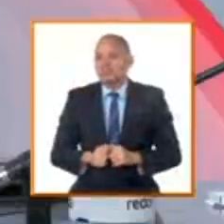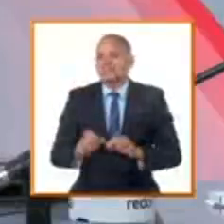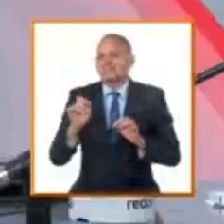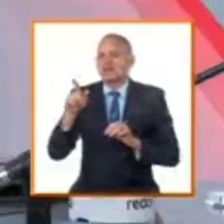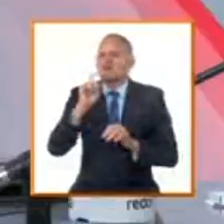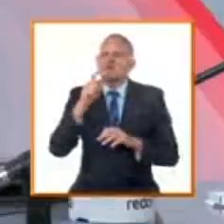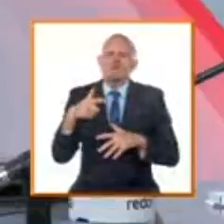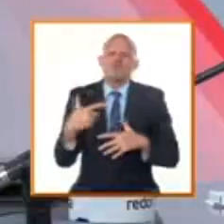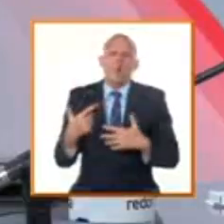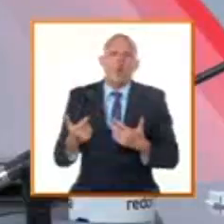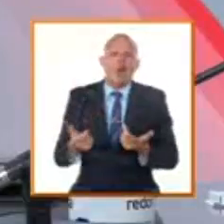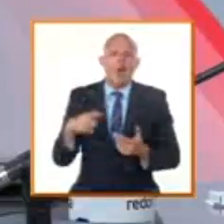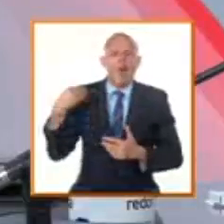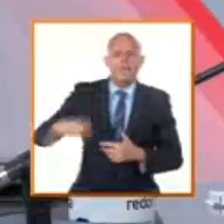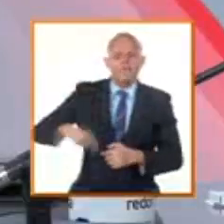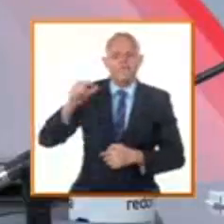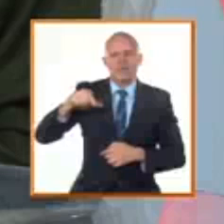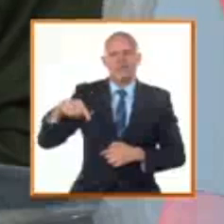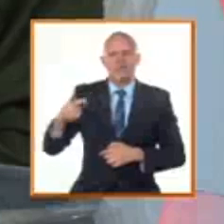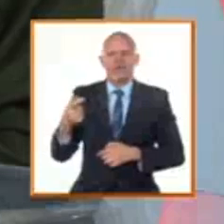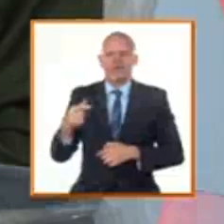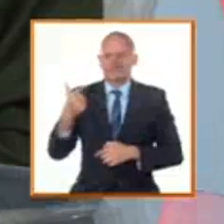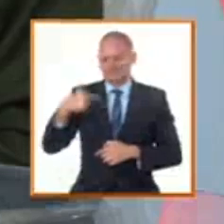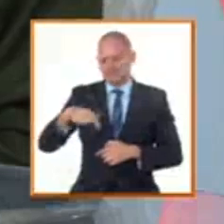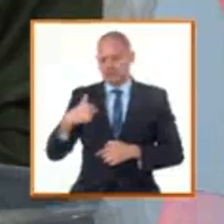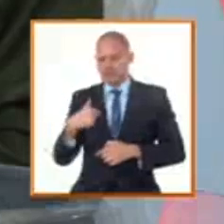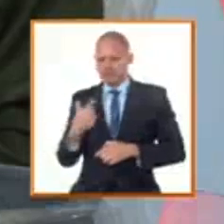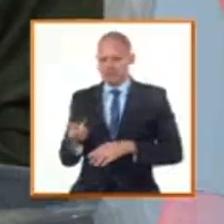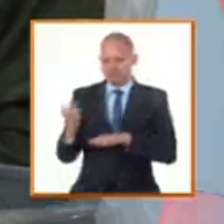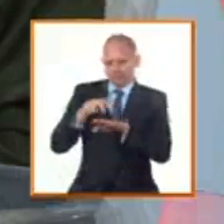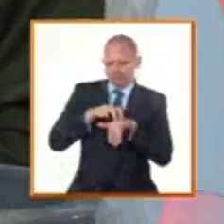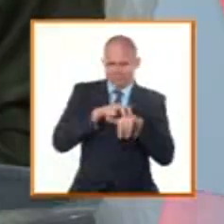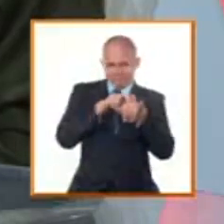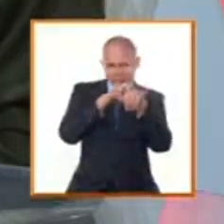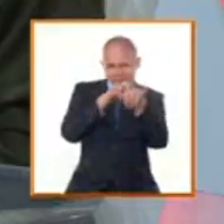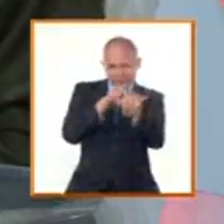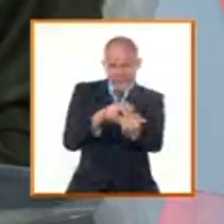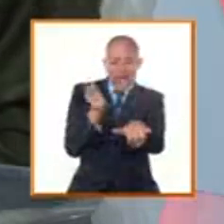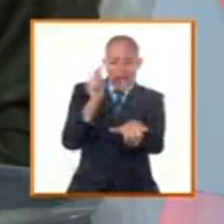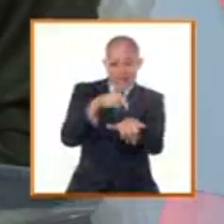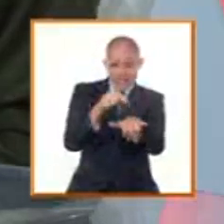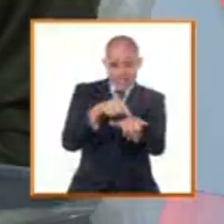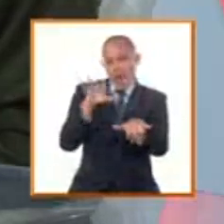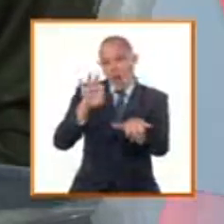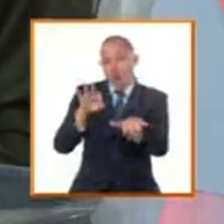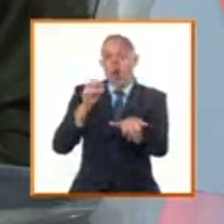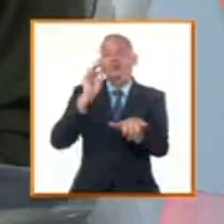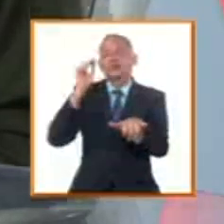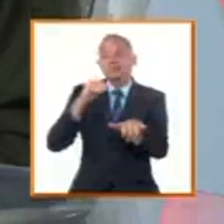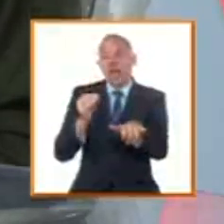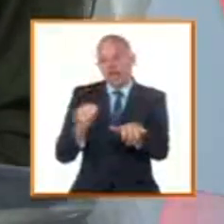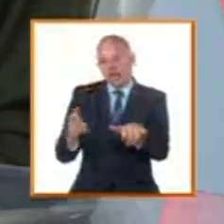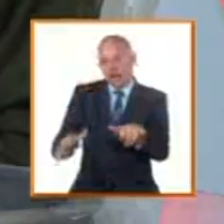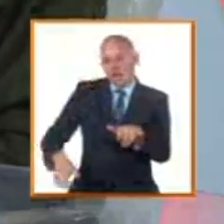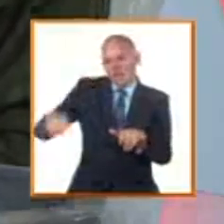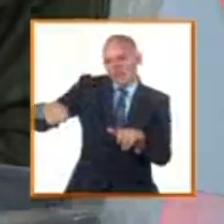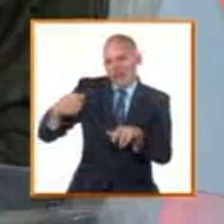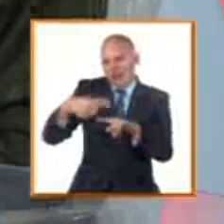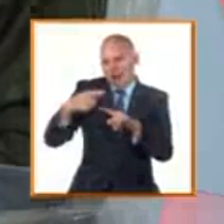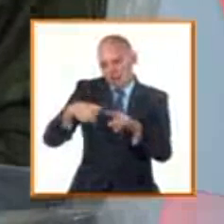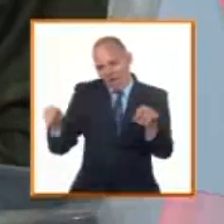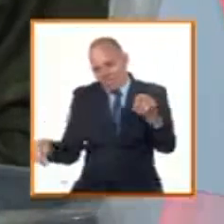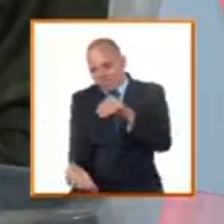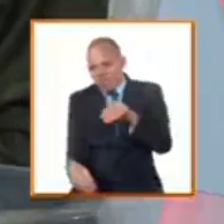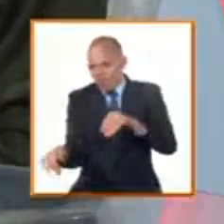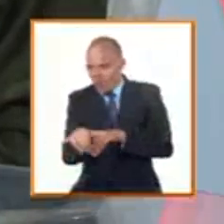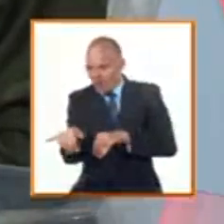través de los pasajeros y la paquetería. En este sentido, la droga más traficada en el intento de introducirla al